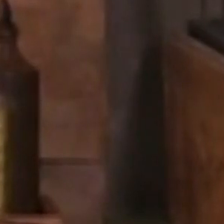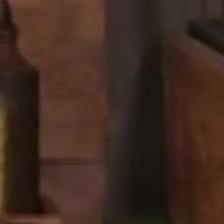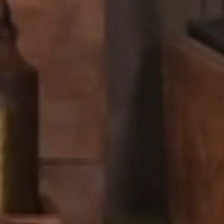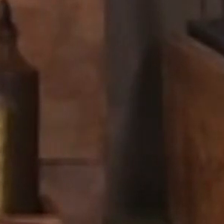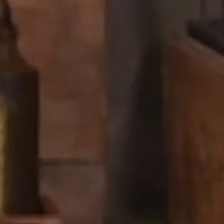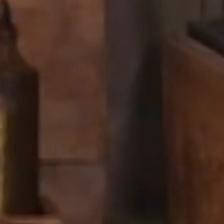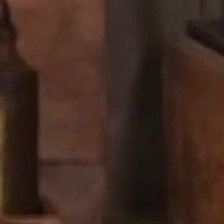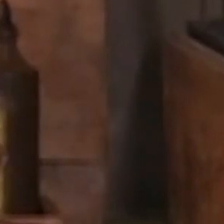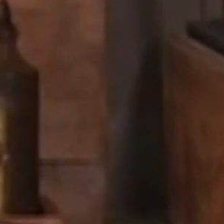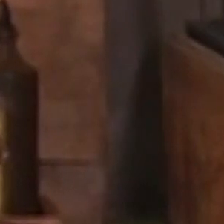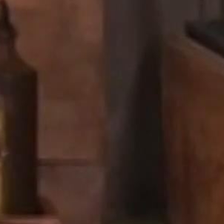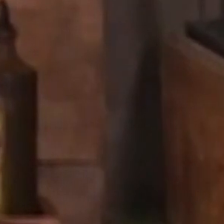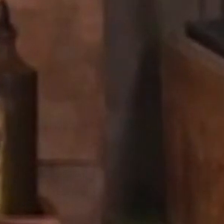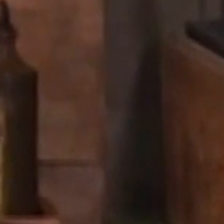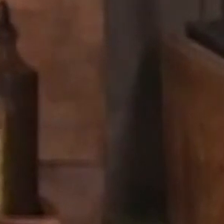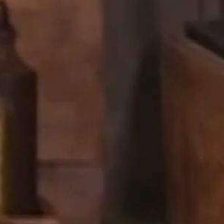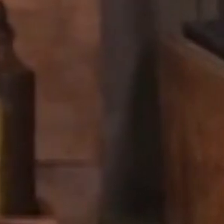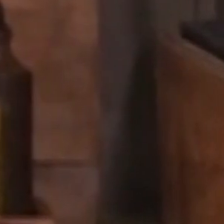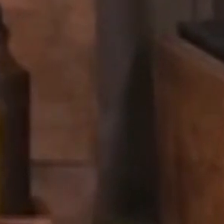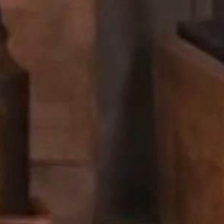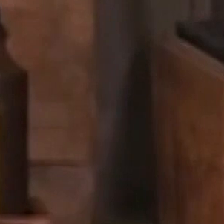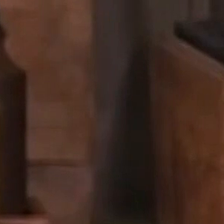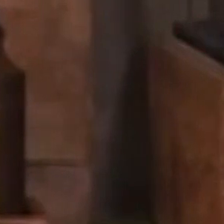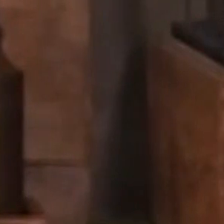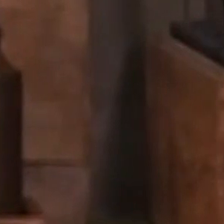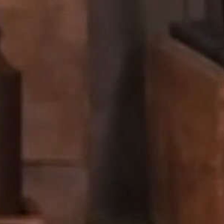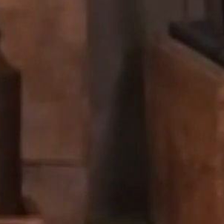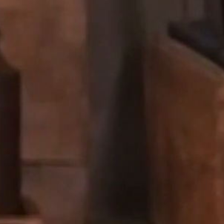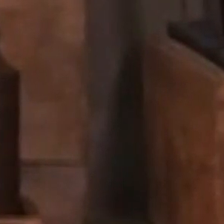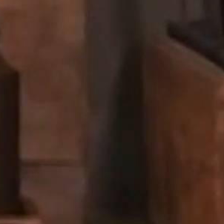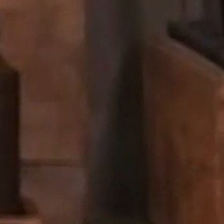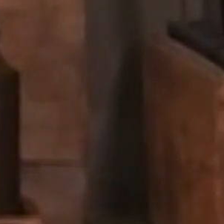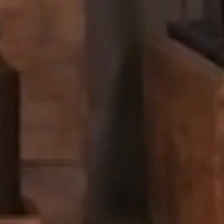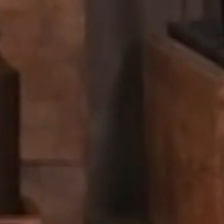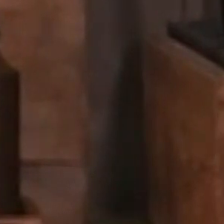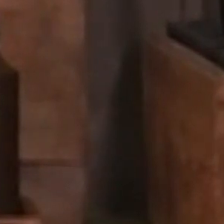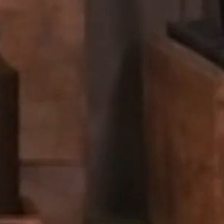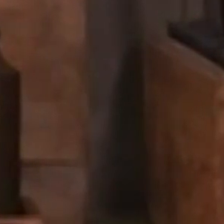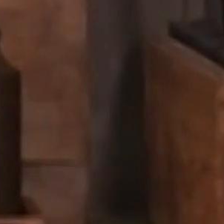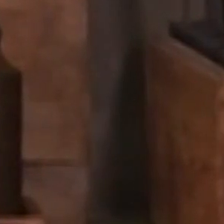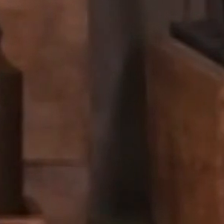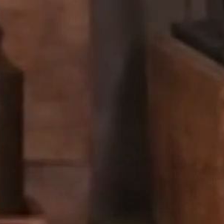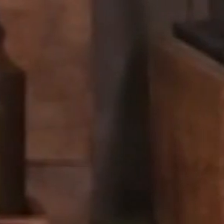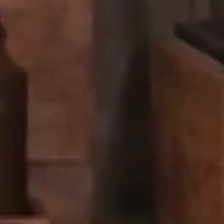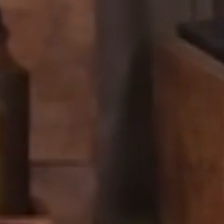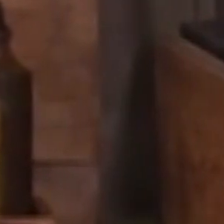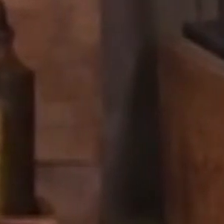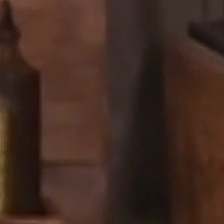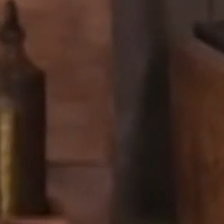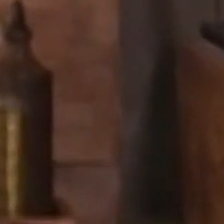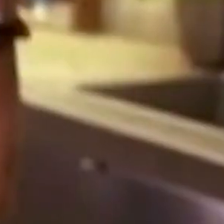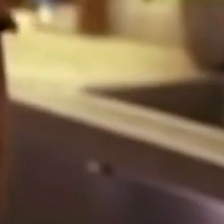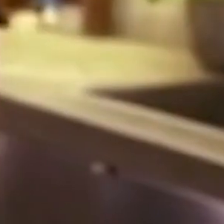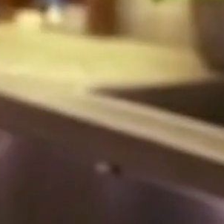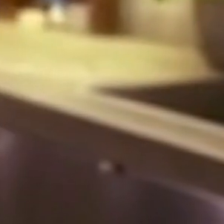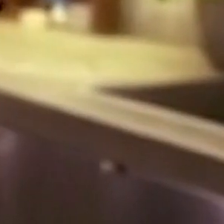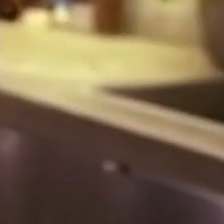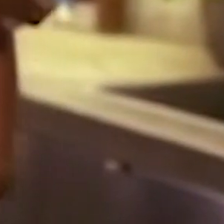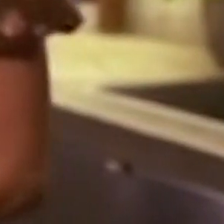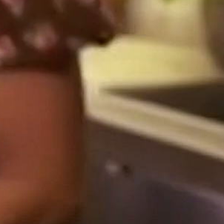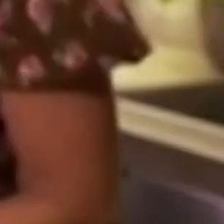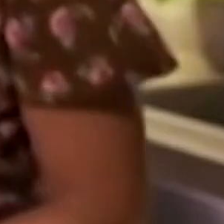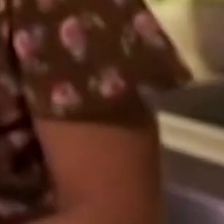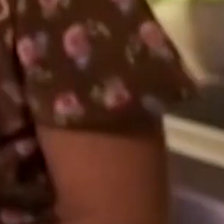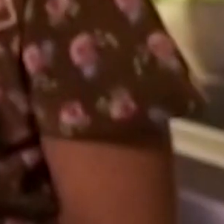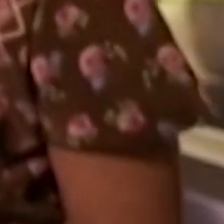Estamos habituados a ver essa planta em paisajes áridos e hostiles. Sobrevive em terrenos desérticos